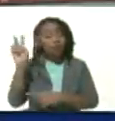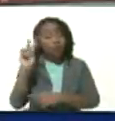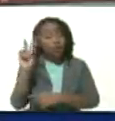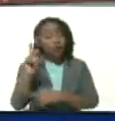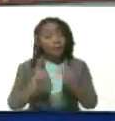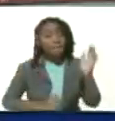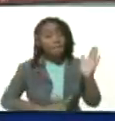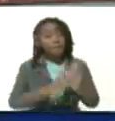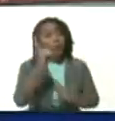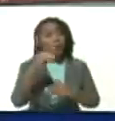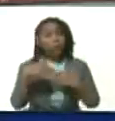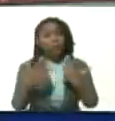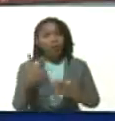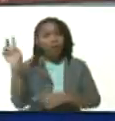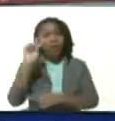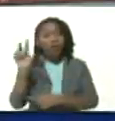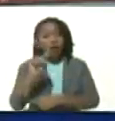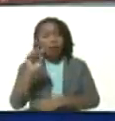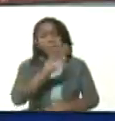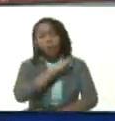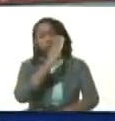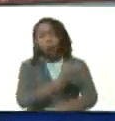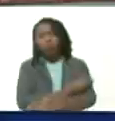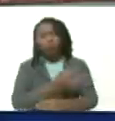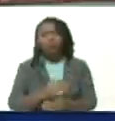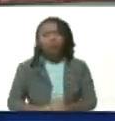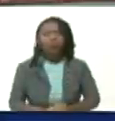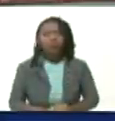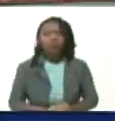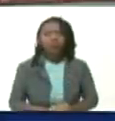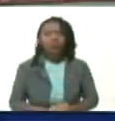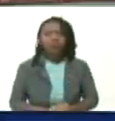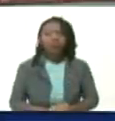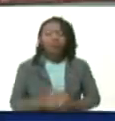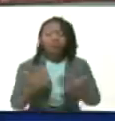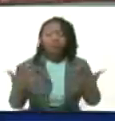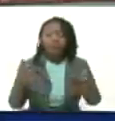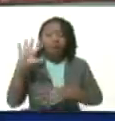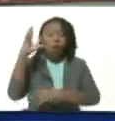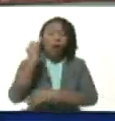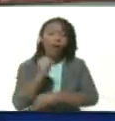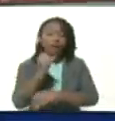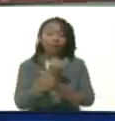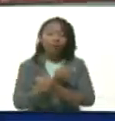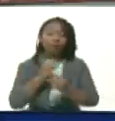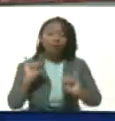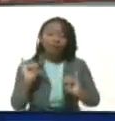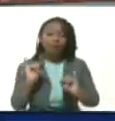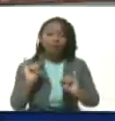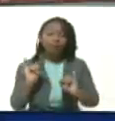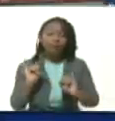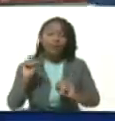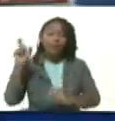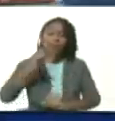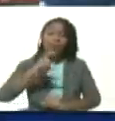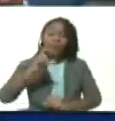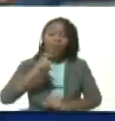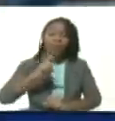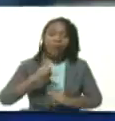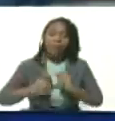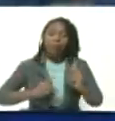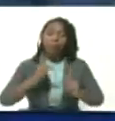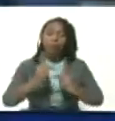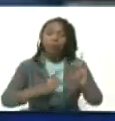desarrollo de una Venezuela potencia. Y para lograr la independencia necesitamos